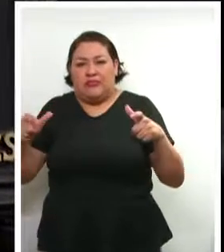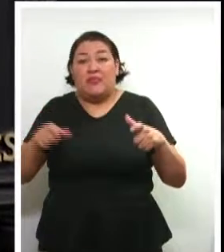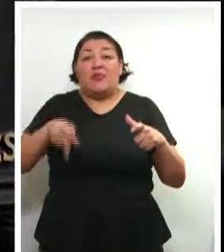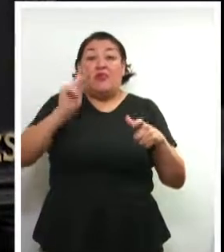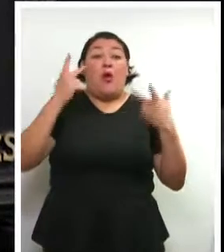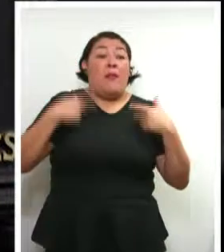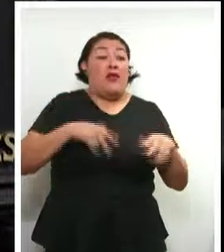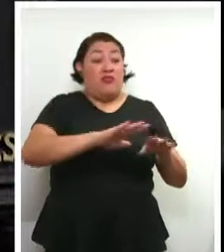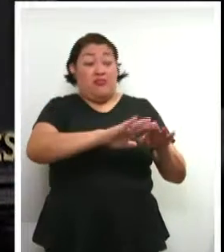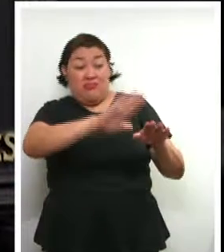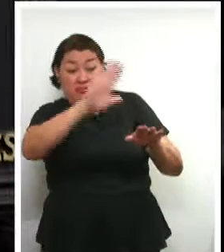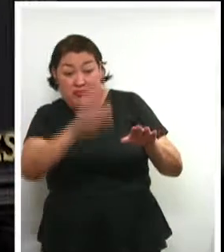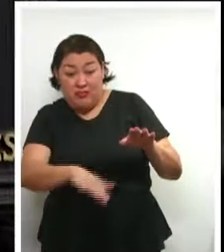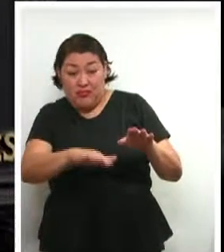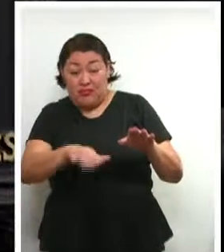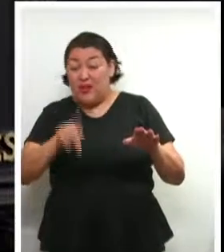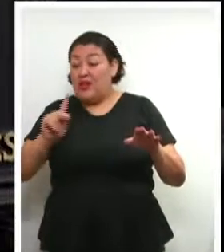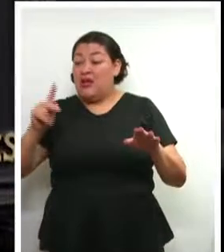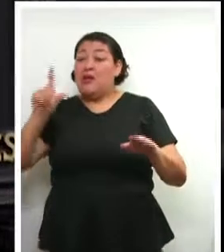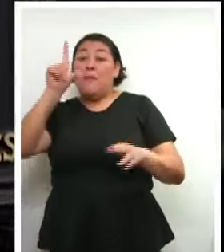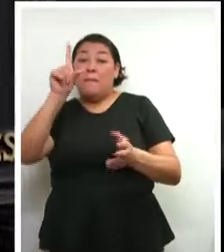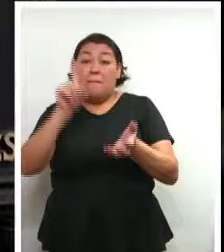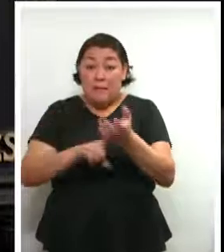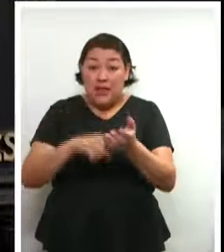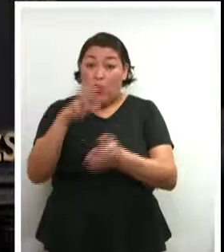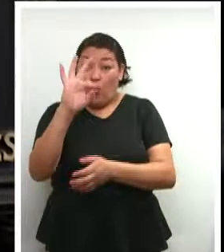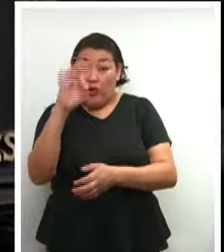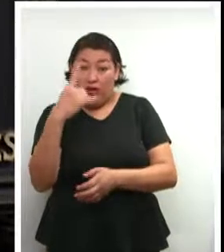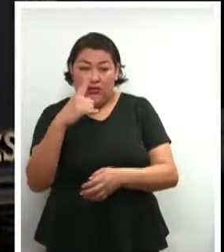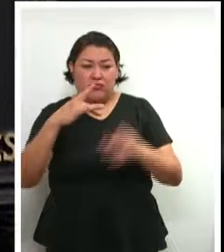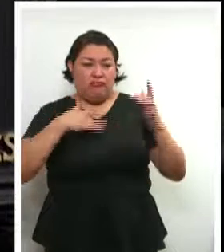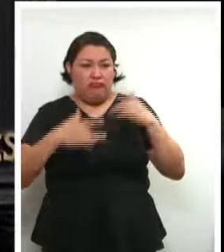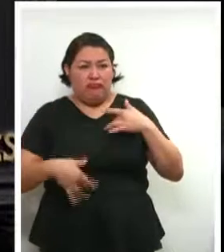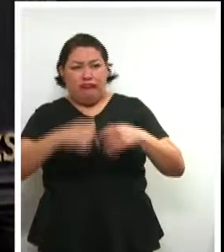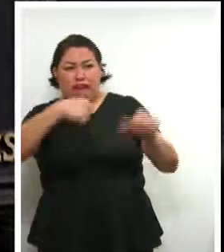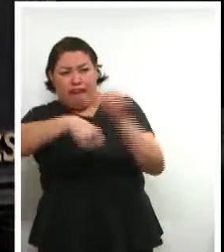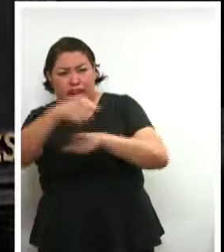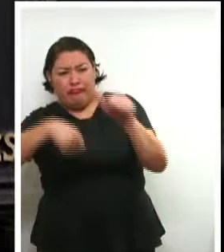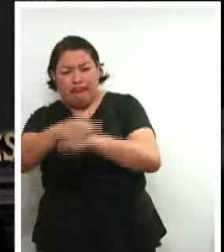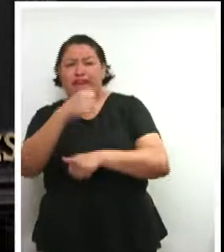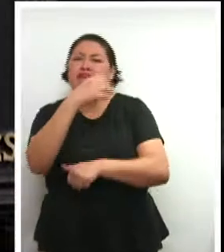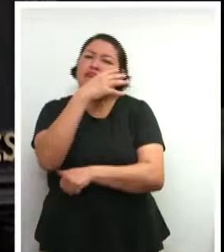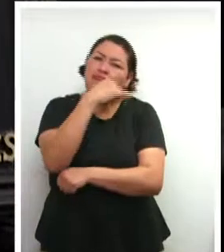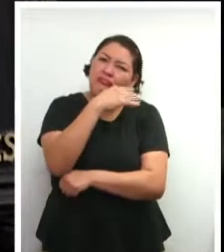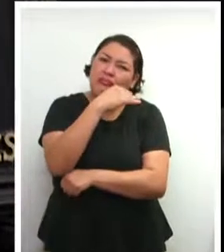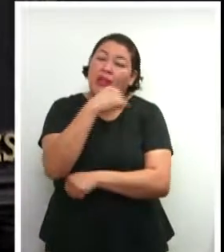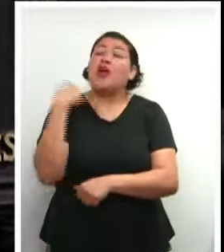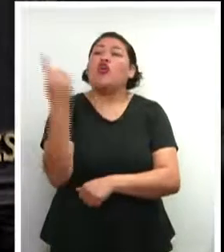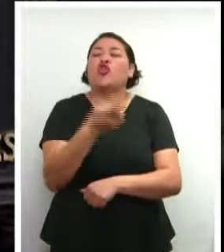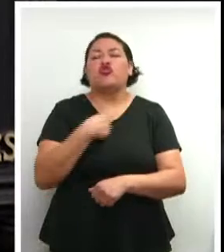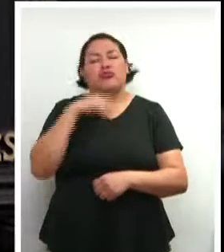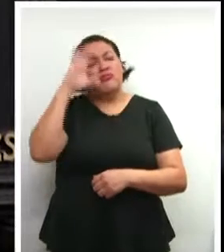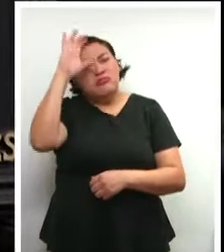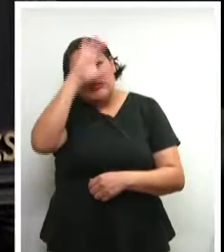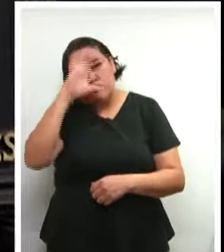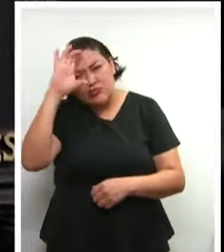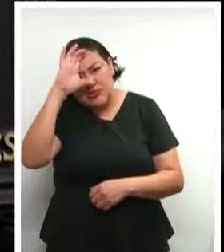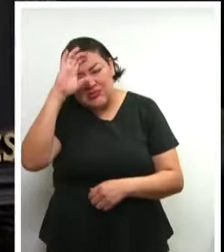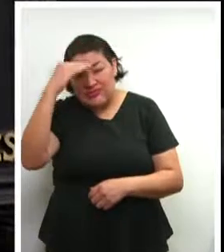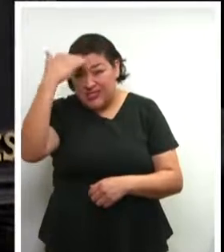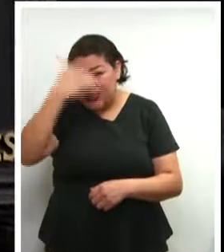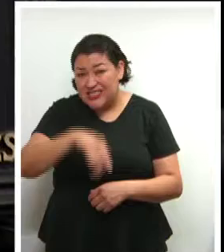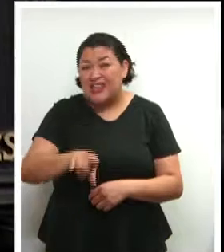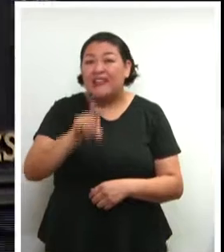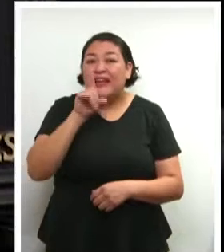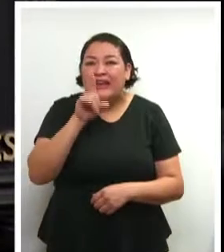aprovechar este tipo de donaciones. La cultura, nuestra cultura, compañeras y compañeros diputados, nos